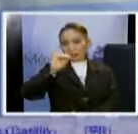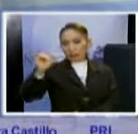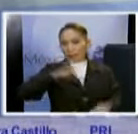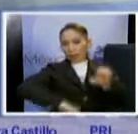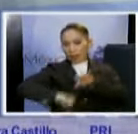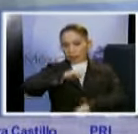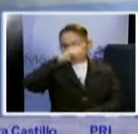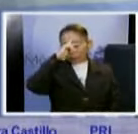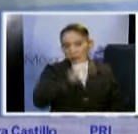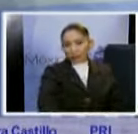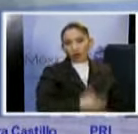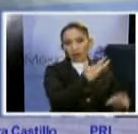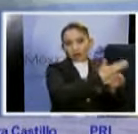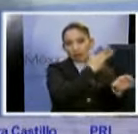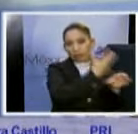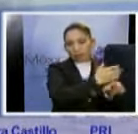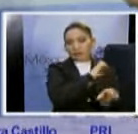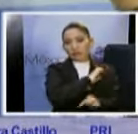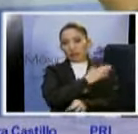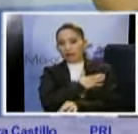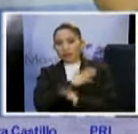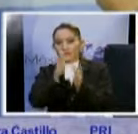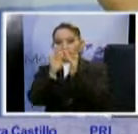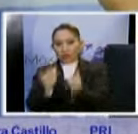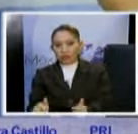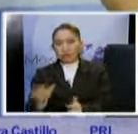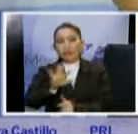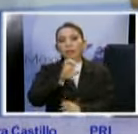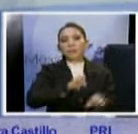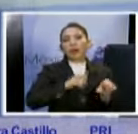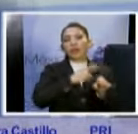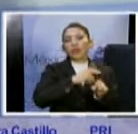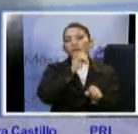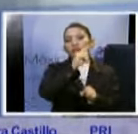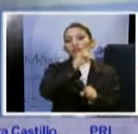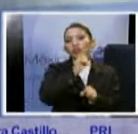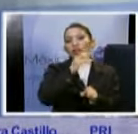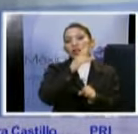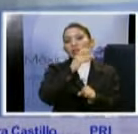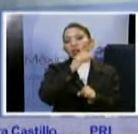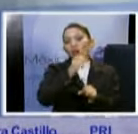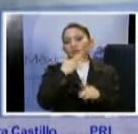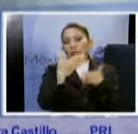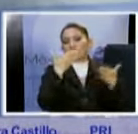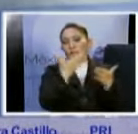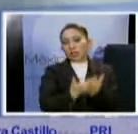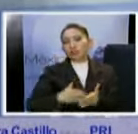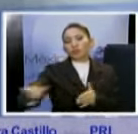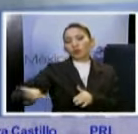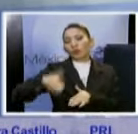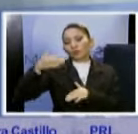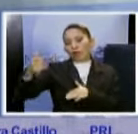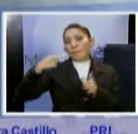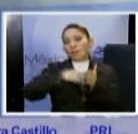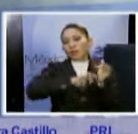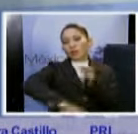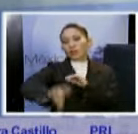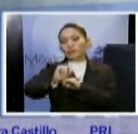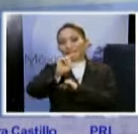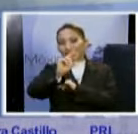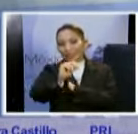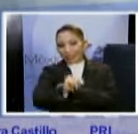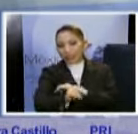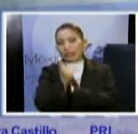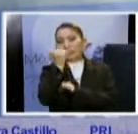de México en Estados Unidos, España y Francia. El embajador Francisco del Río ingresó al Servicio Exterior Mexicano en